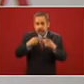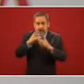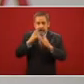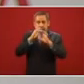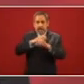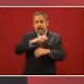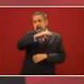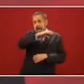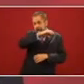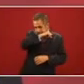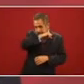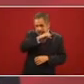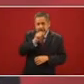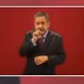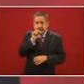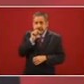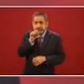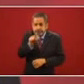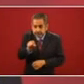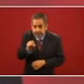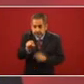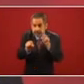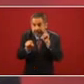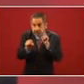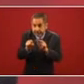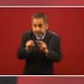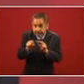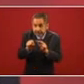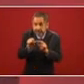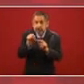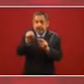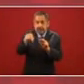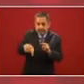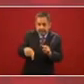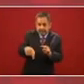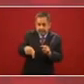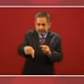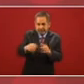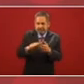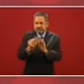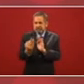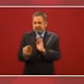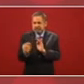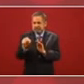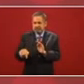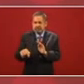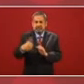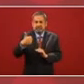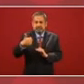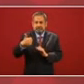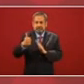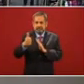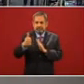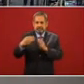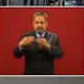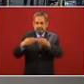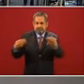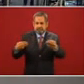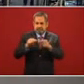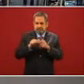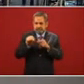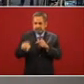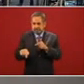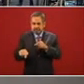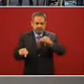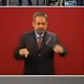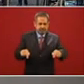se grita, se estornuda o se tose, y caen generalmente a una distancia aproximada de 6 metros y pueden caer en